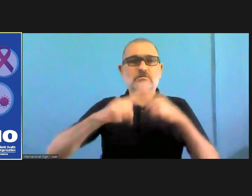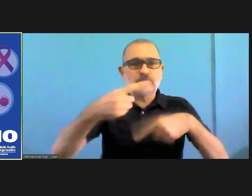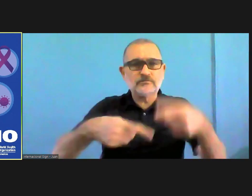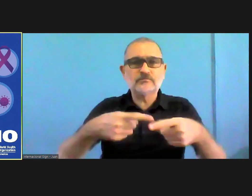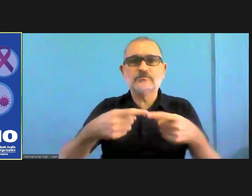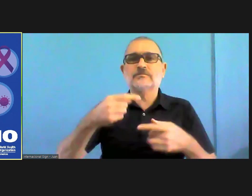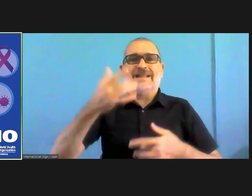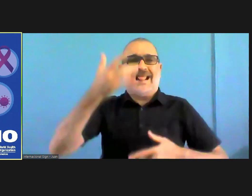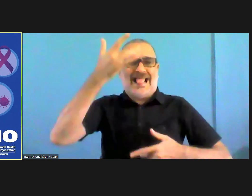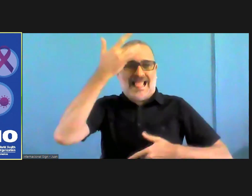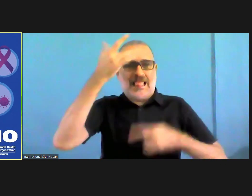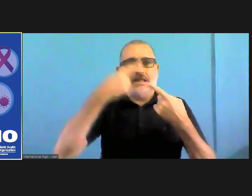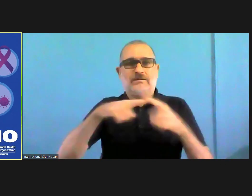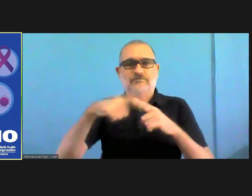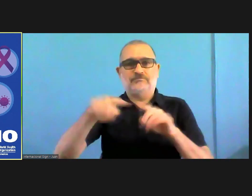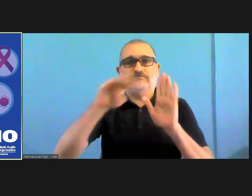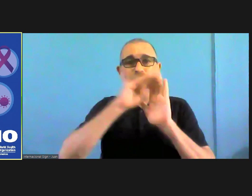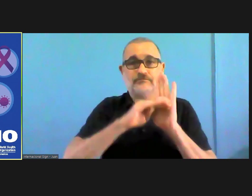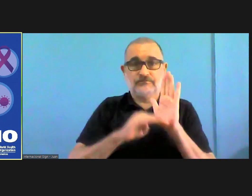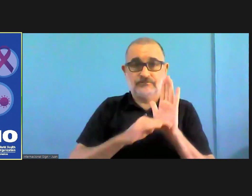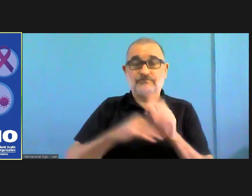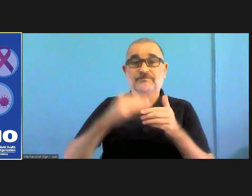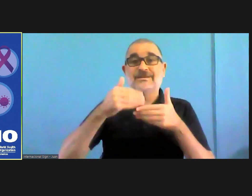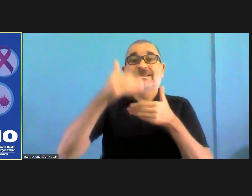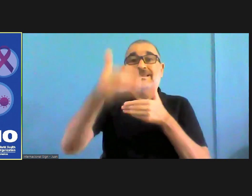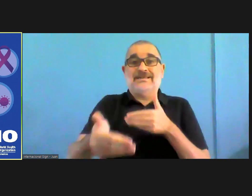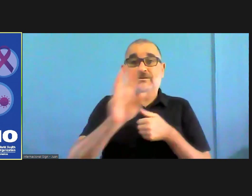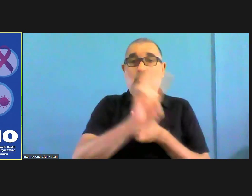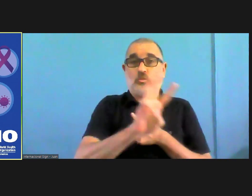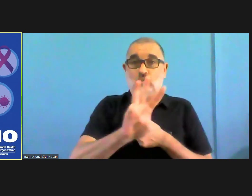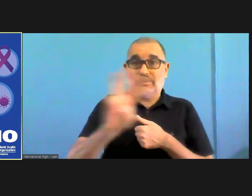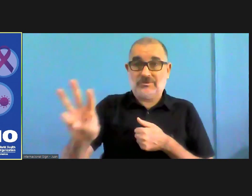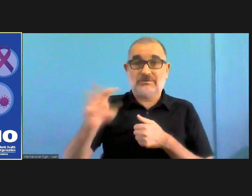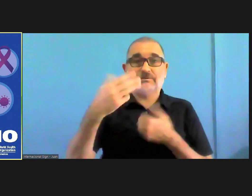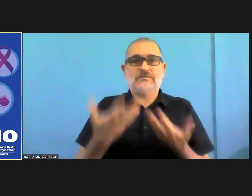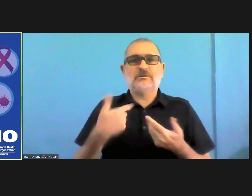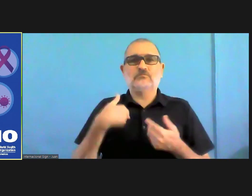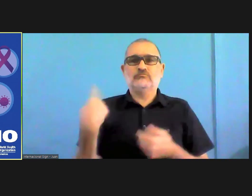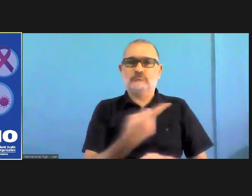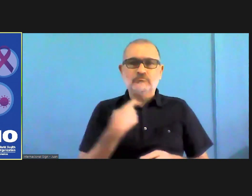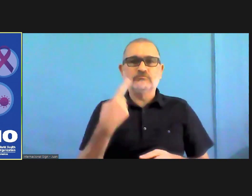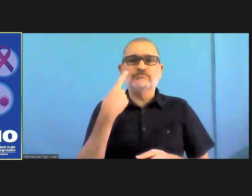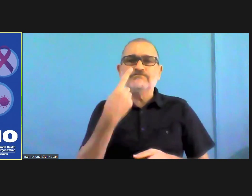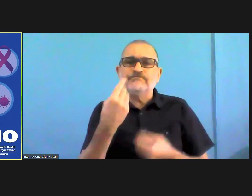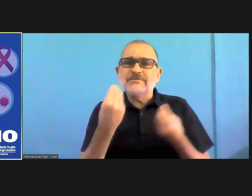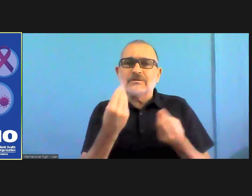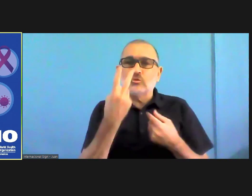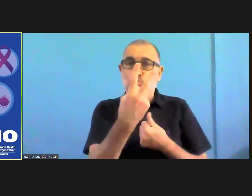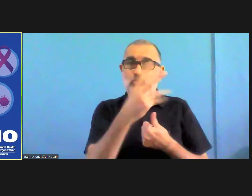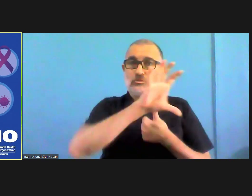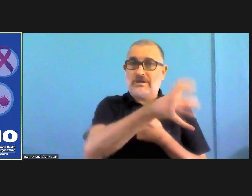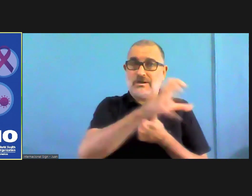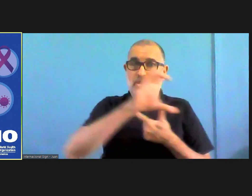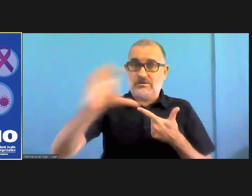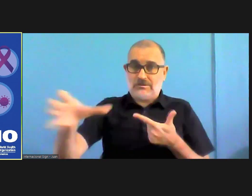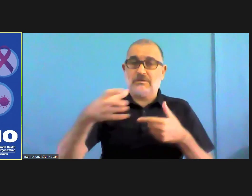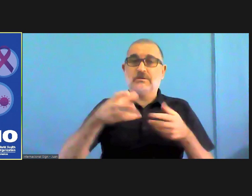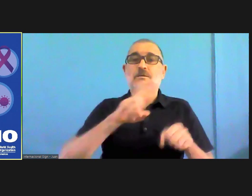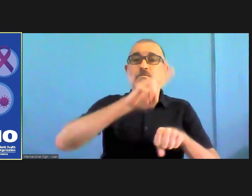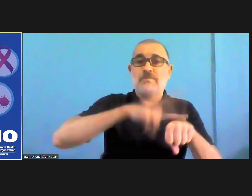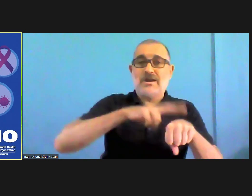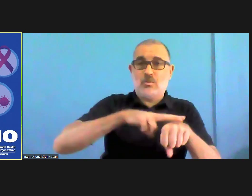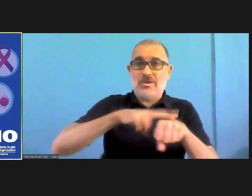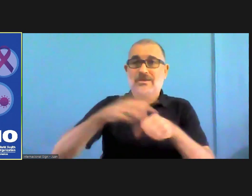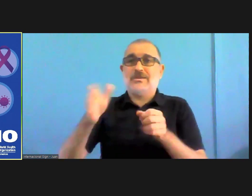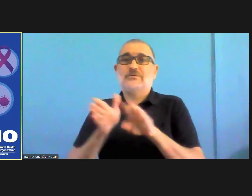países de la región, Paraguay y Jamaica. Y me gustaría recordar a todos que este webinario está siendo